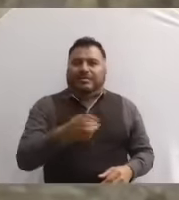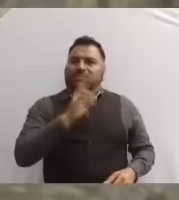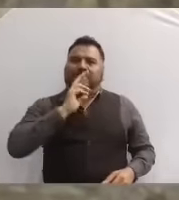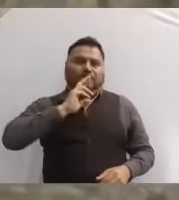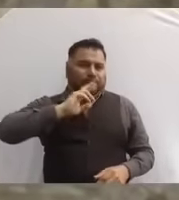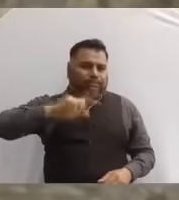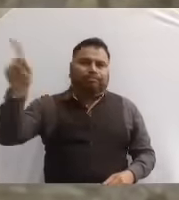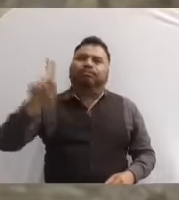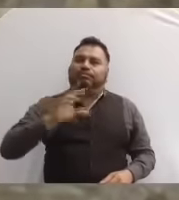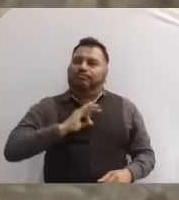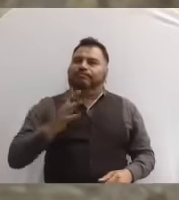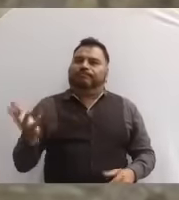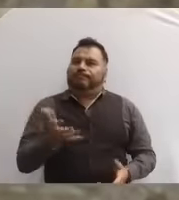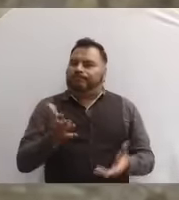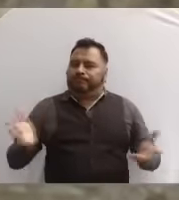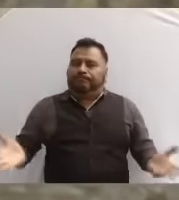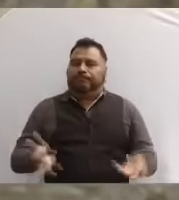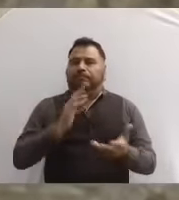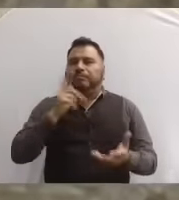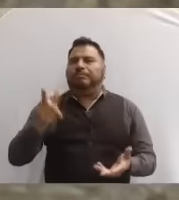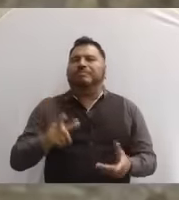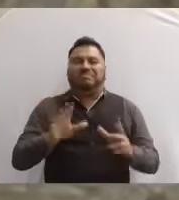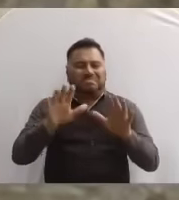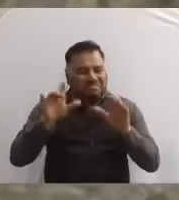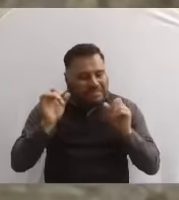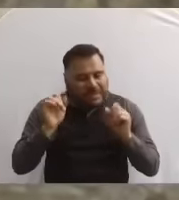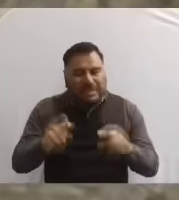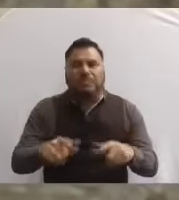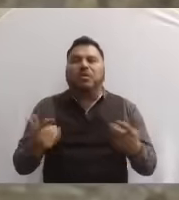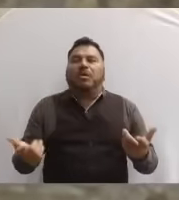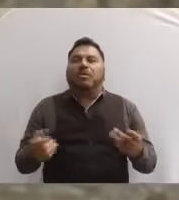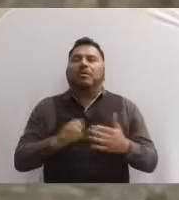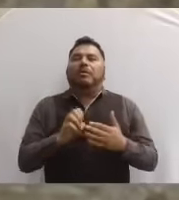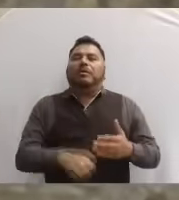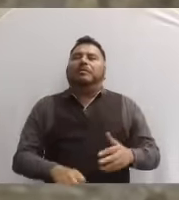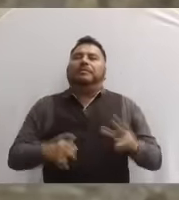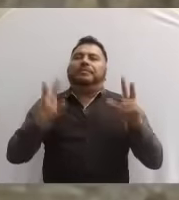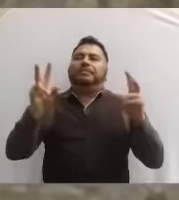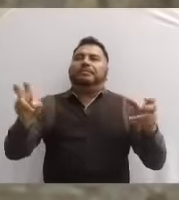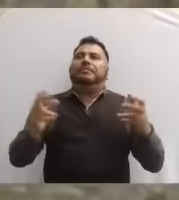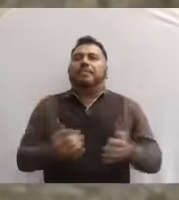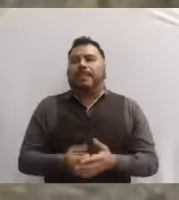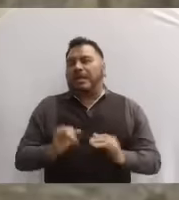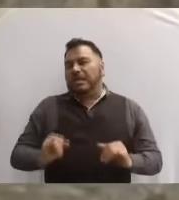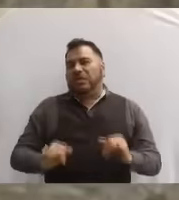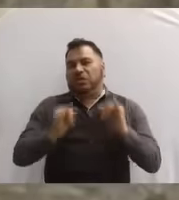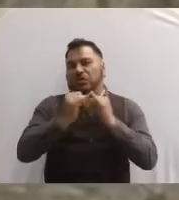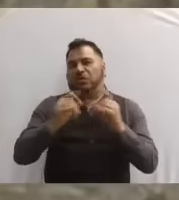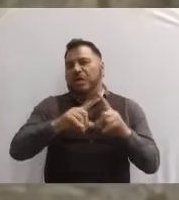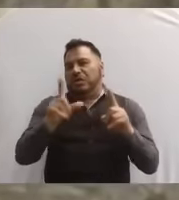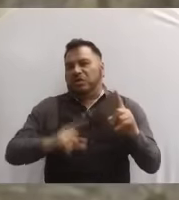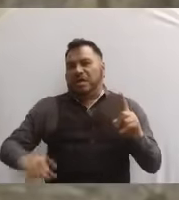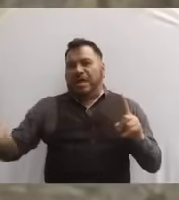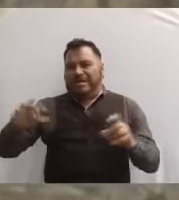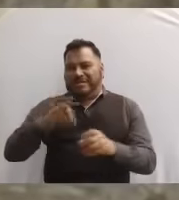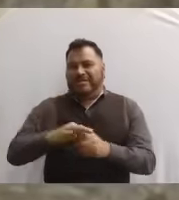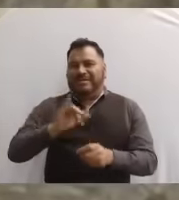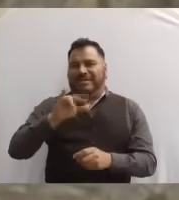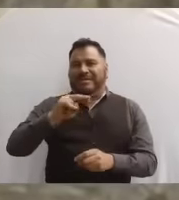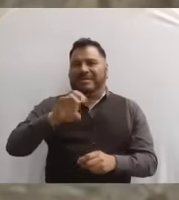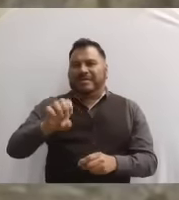que podamos promover. Igual en el caso del Instituto Nacional